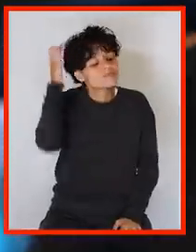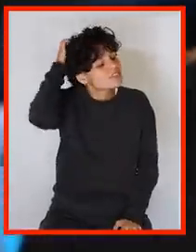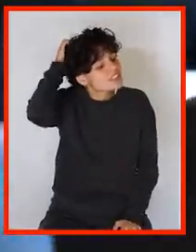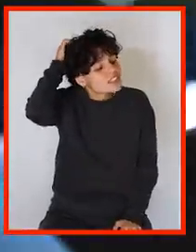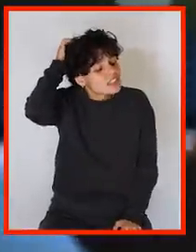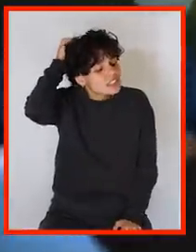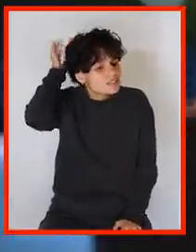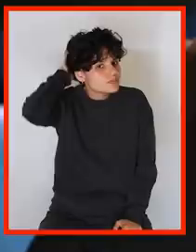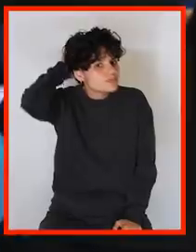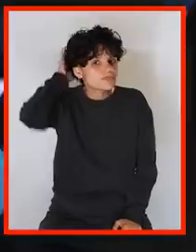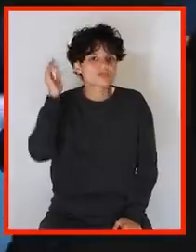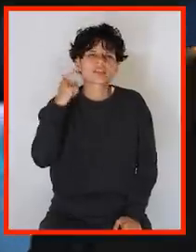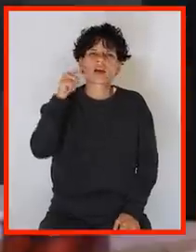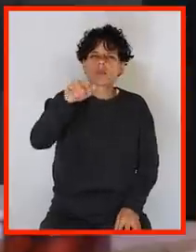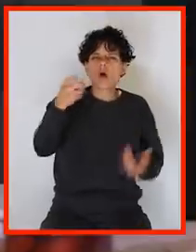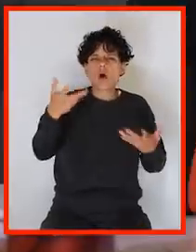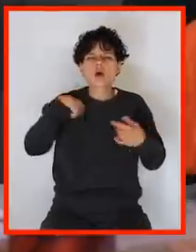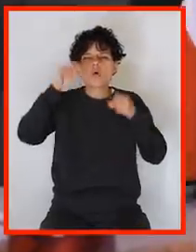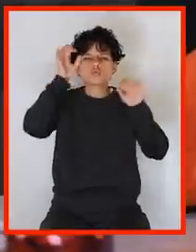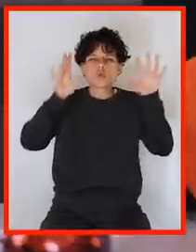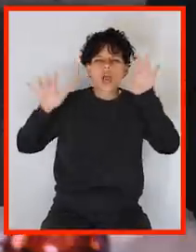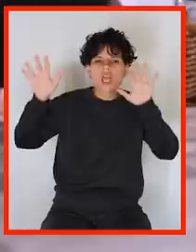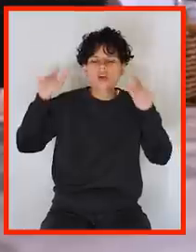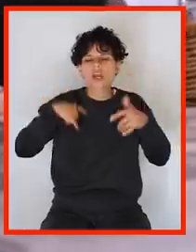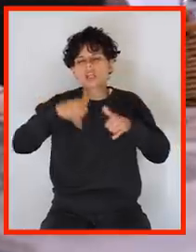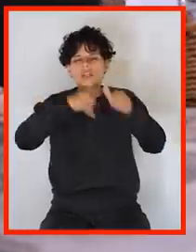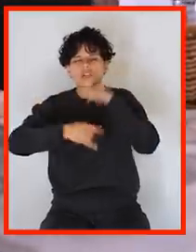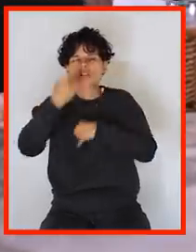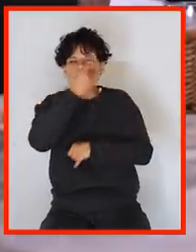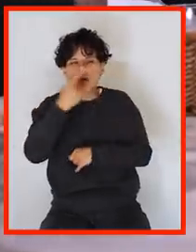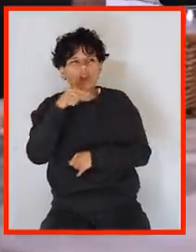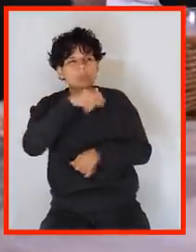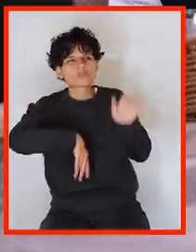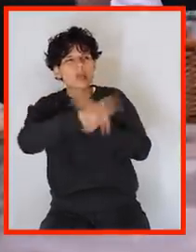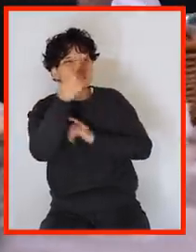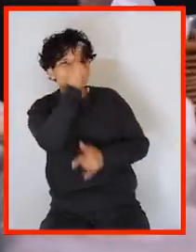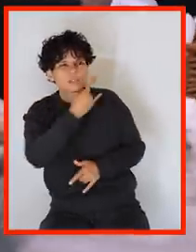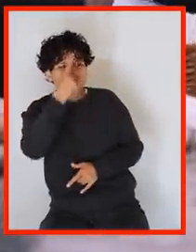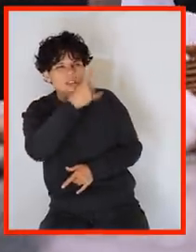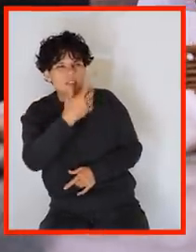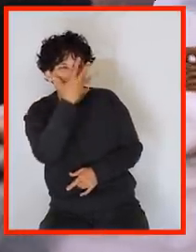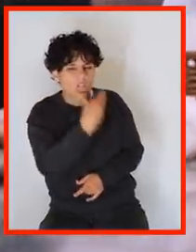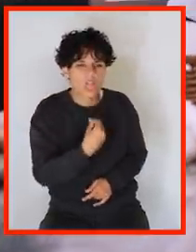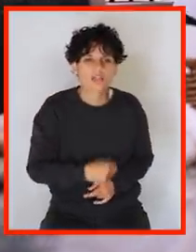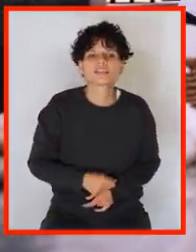y es bonito igual estar como. Estás en un sueño igual, ¿no? Tomando alcohol con el más alcohólico de Chile. Sí.